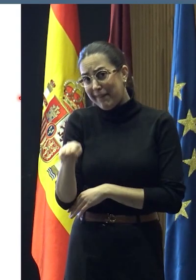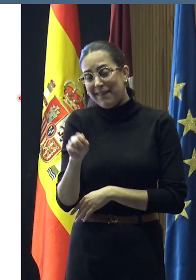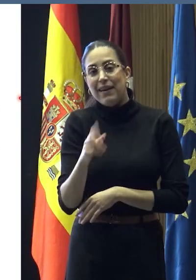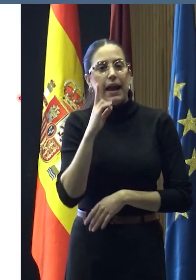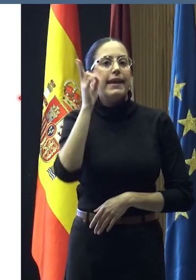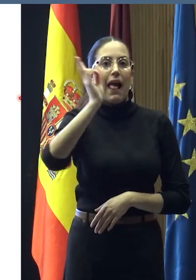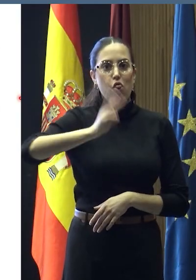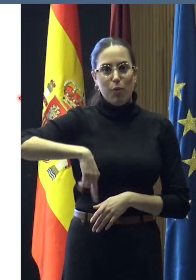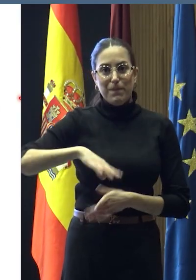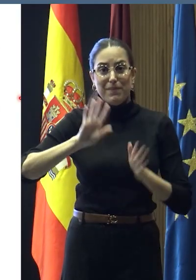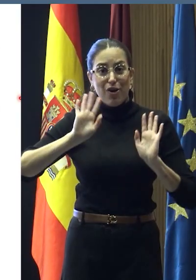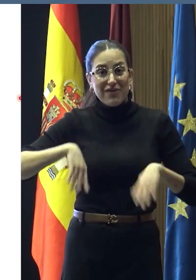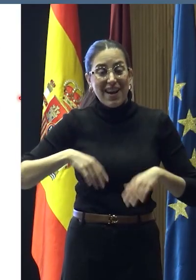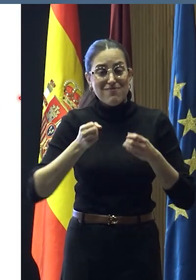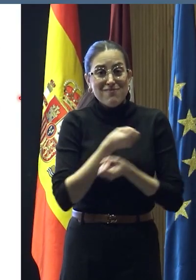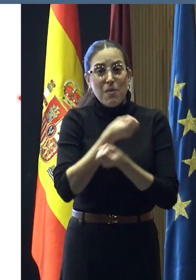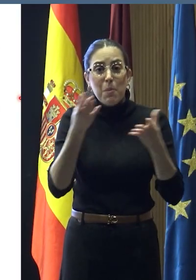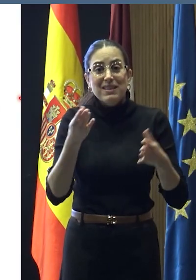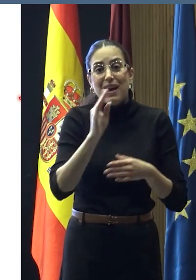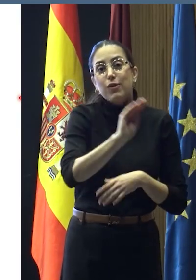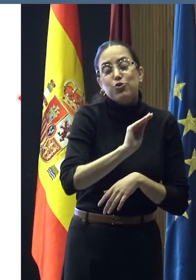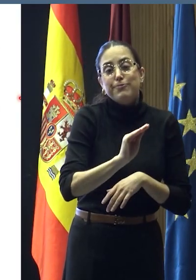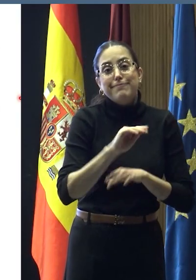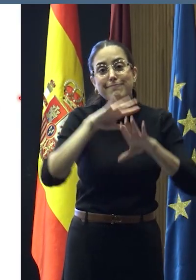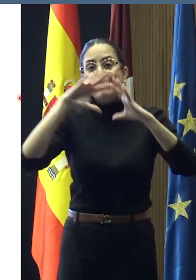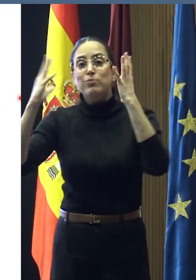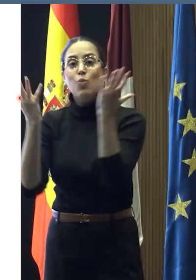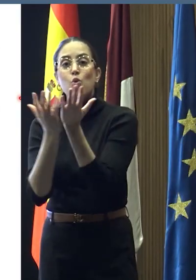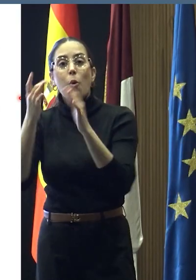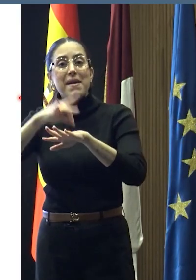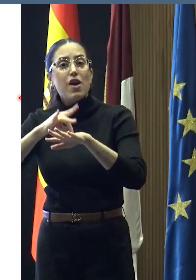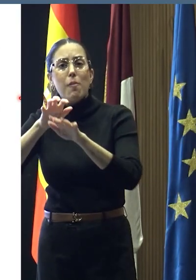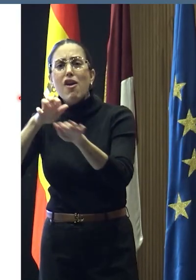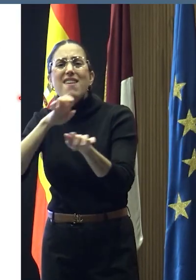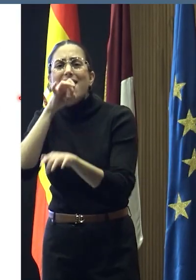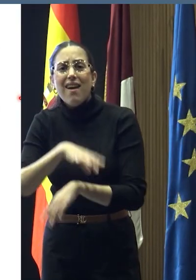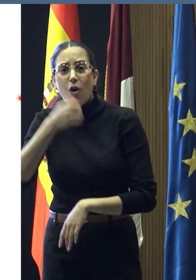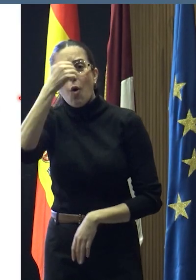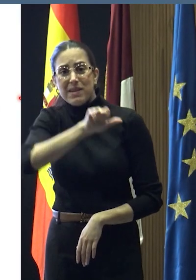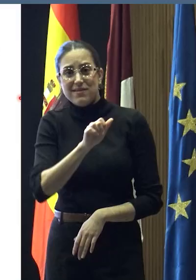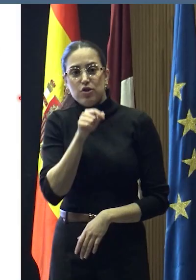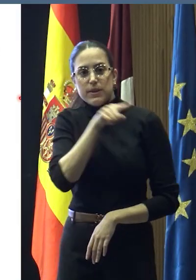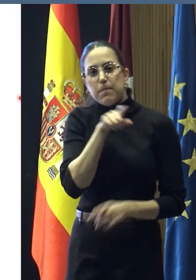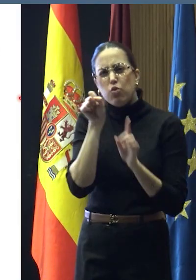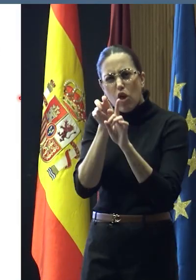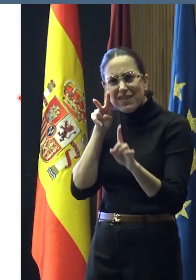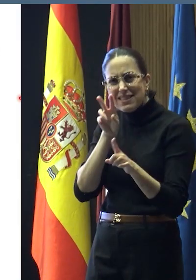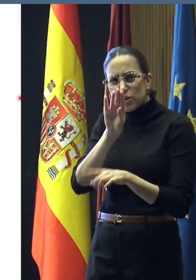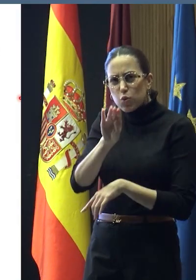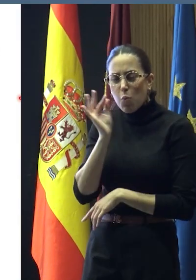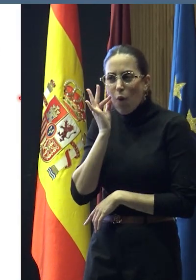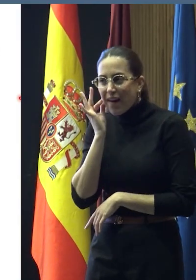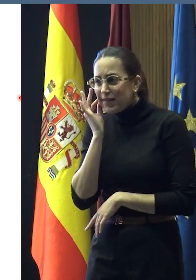mujer en un mundo médico de hombres. Entonces su observación pues cayó en el olvido. De hecho, ella